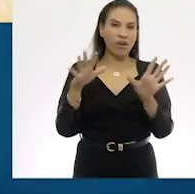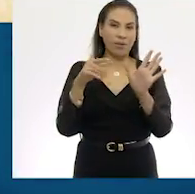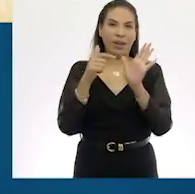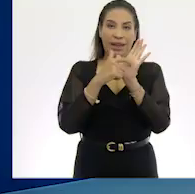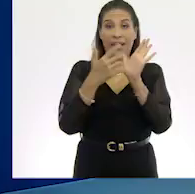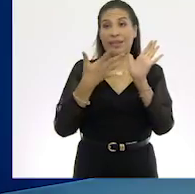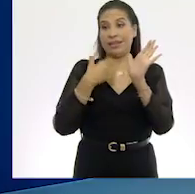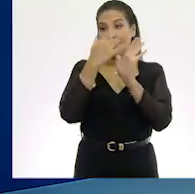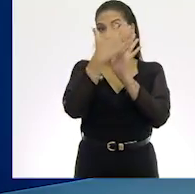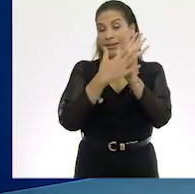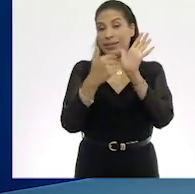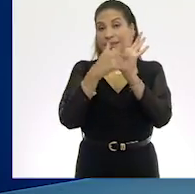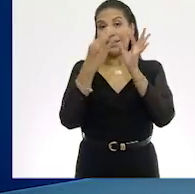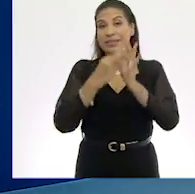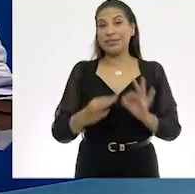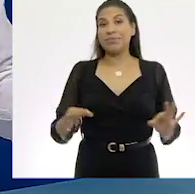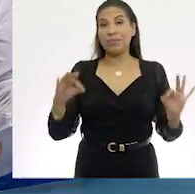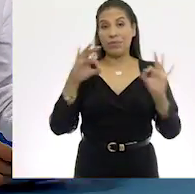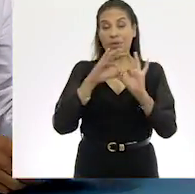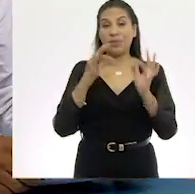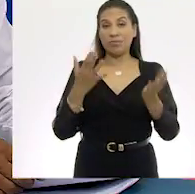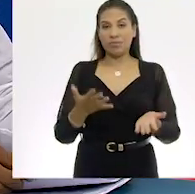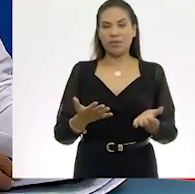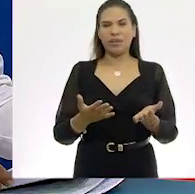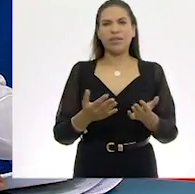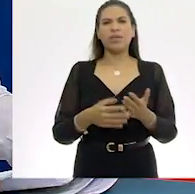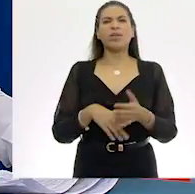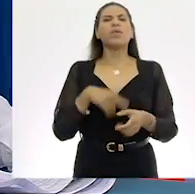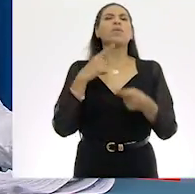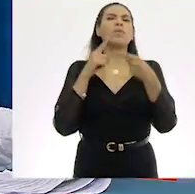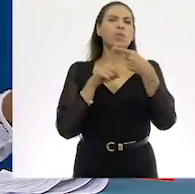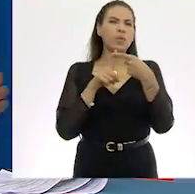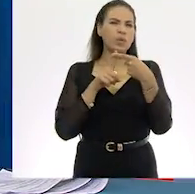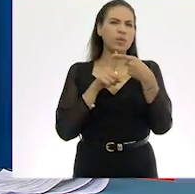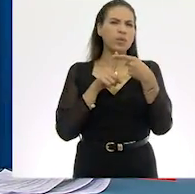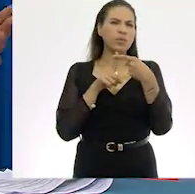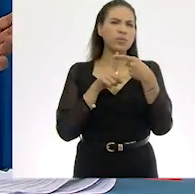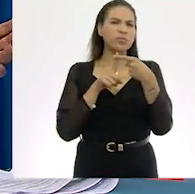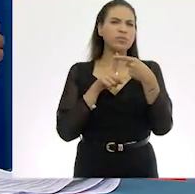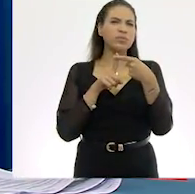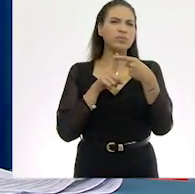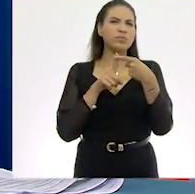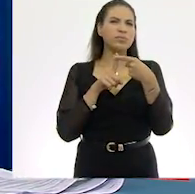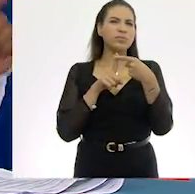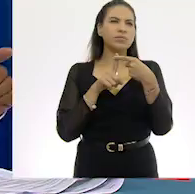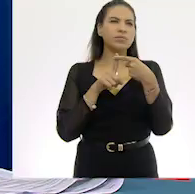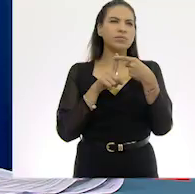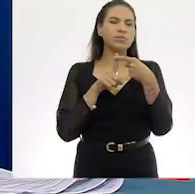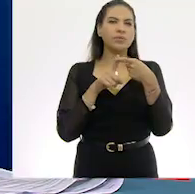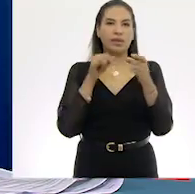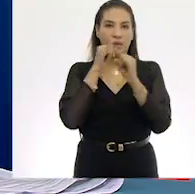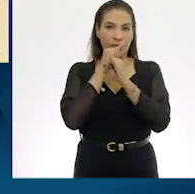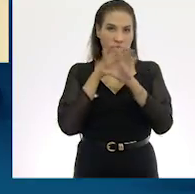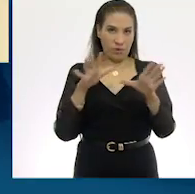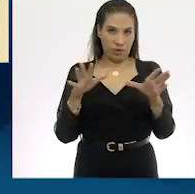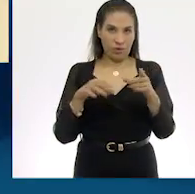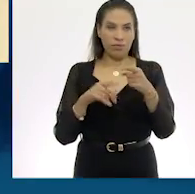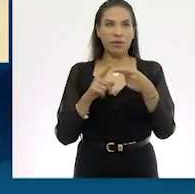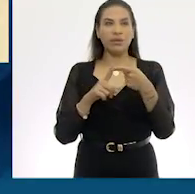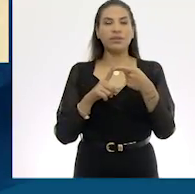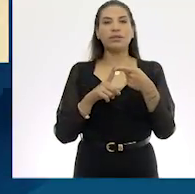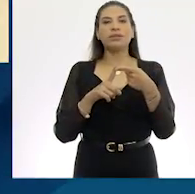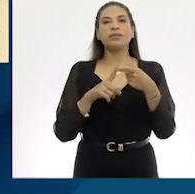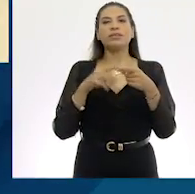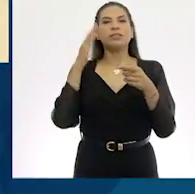parezca relevante o importante. El paso número 1 es leer toda la información